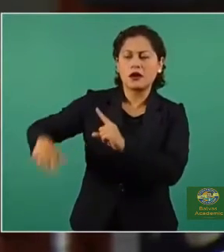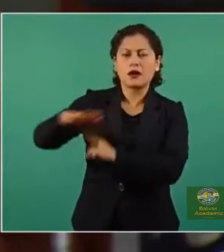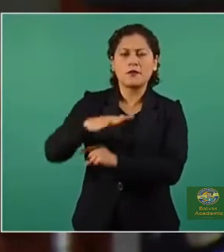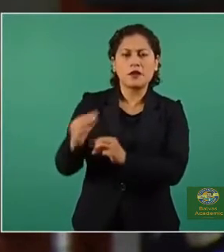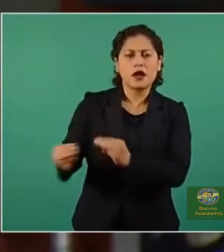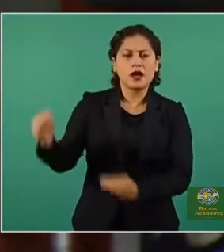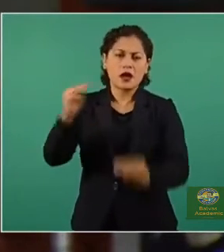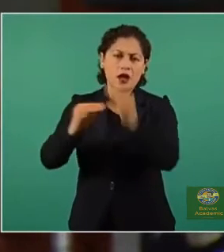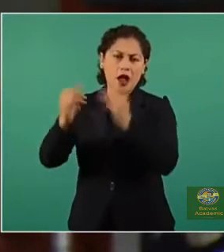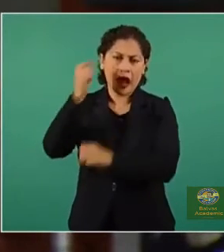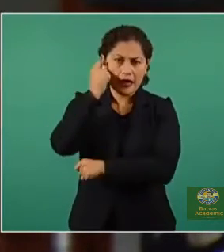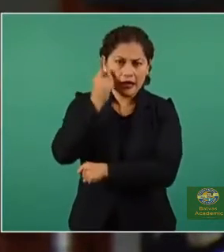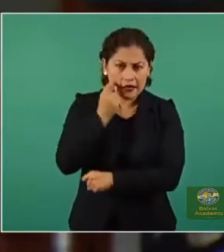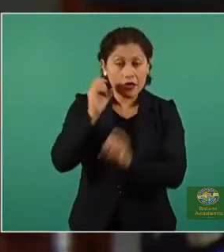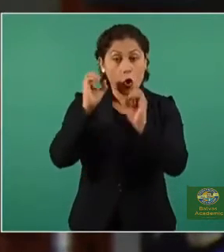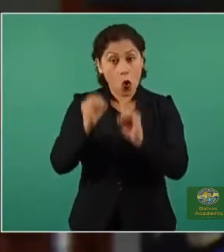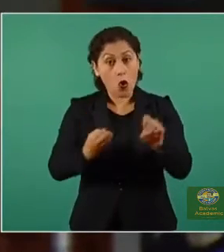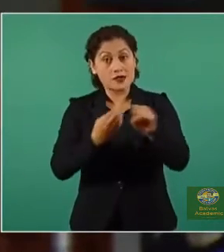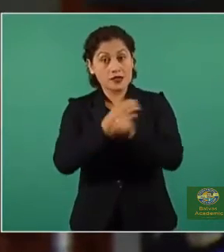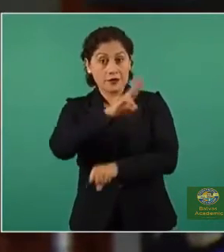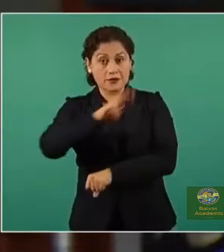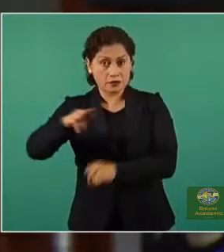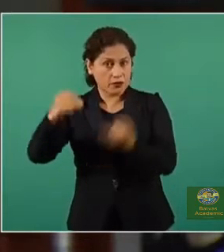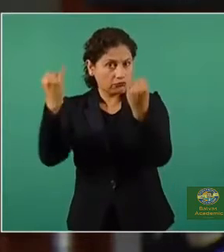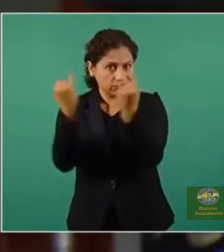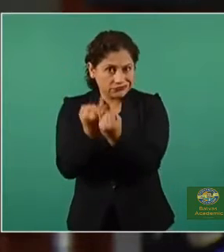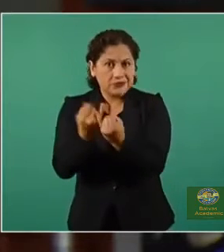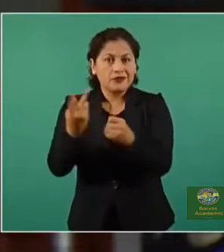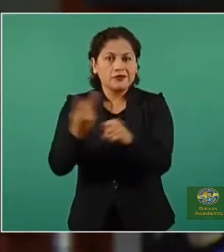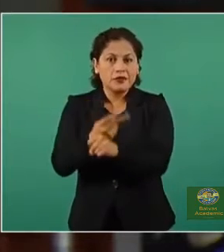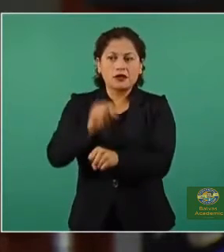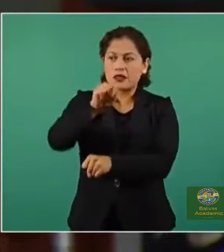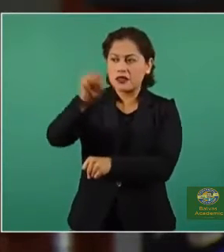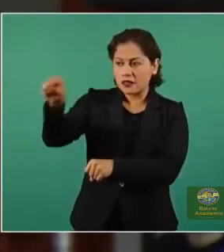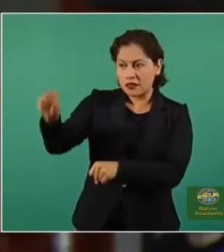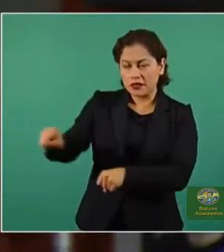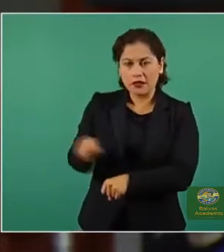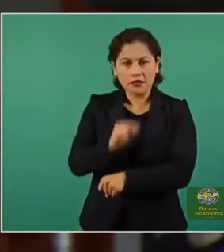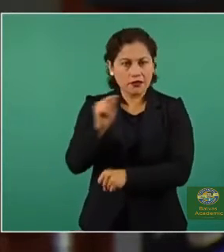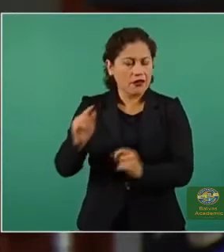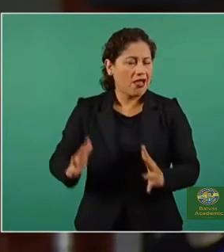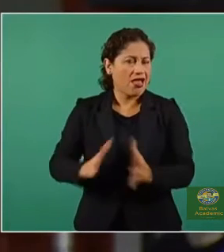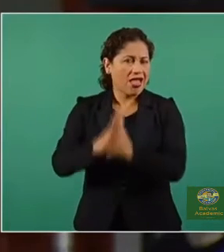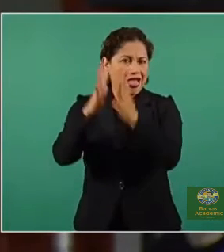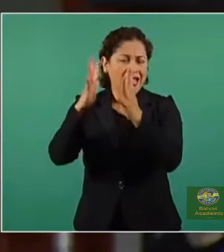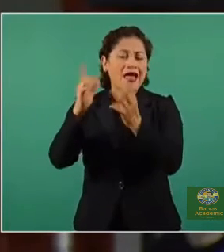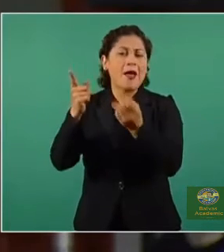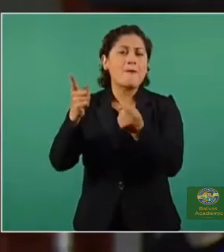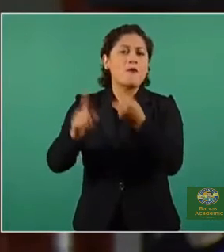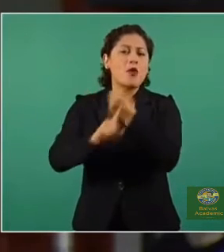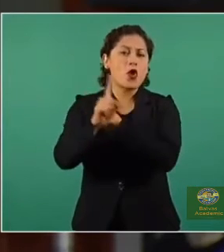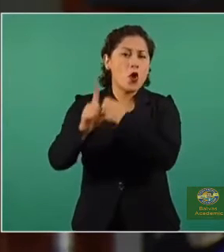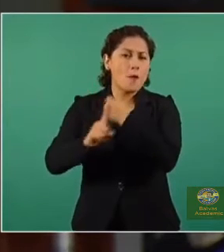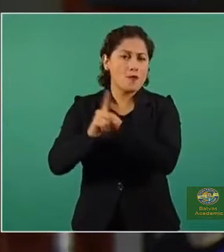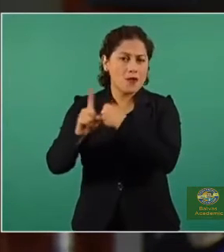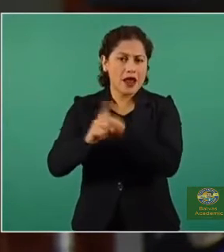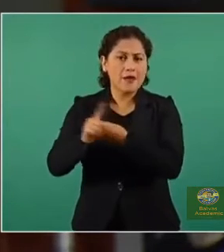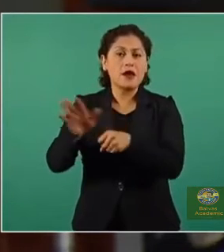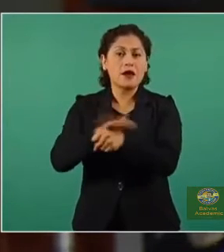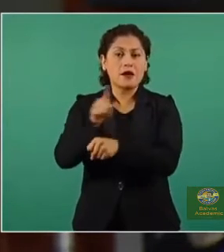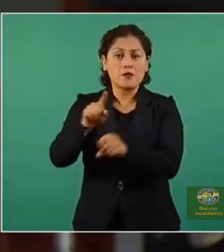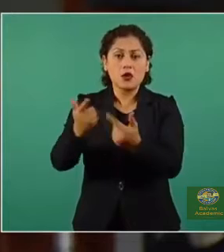como Guerrero y Michoacán, donde persisten actualmente conflictos armados por intereses caciquiles y económicos, los cuales